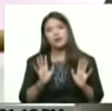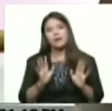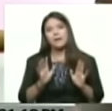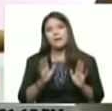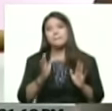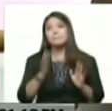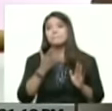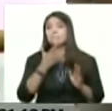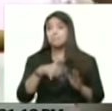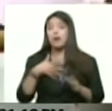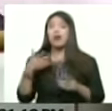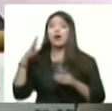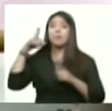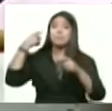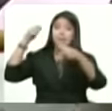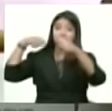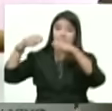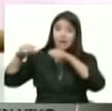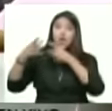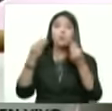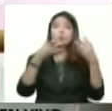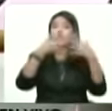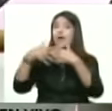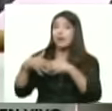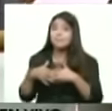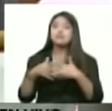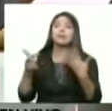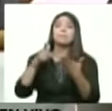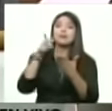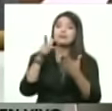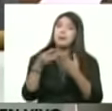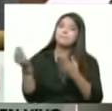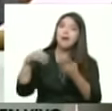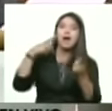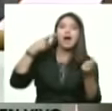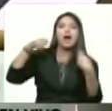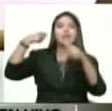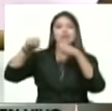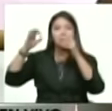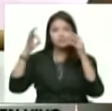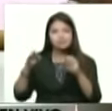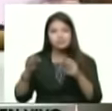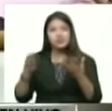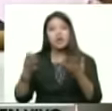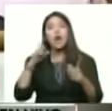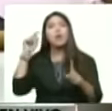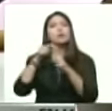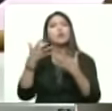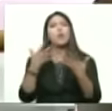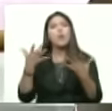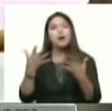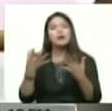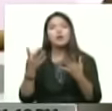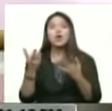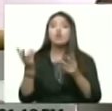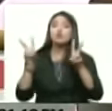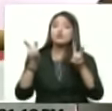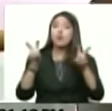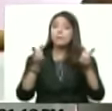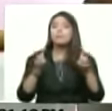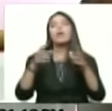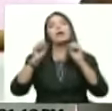atractivo el tema de la exportación y para que muchas empresas se sumen a la exportación en concreto. La idea es sumar nuevas, además de